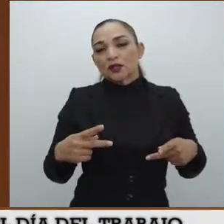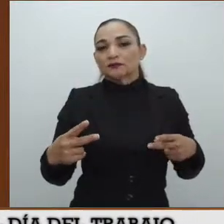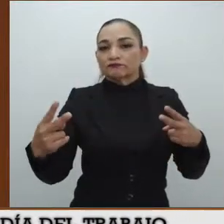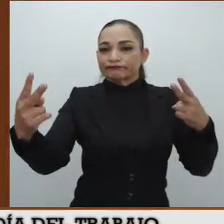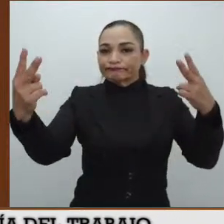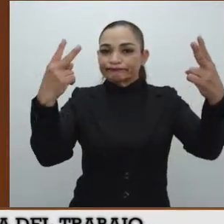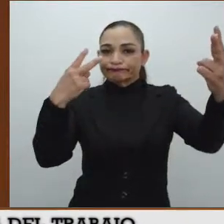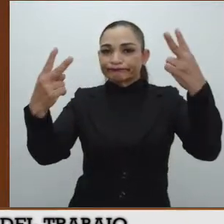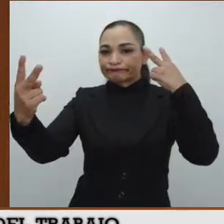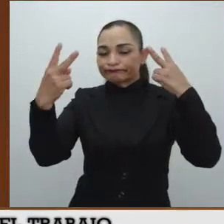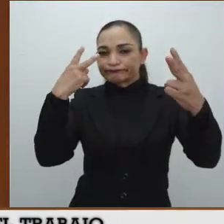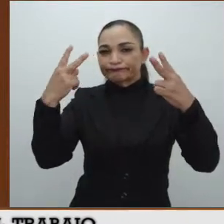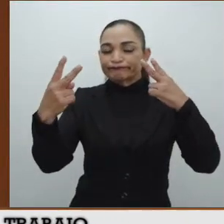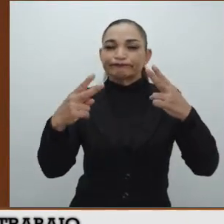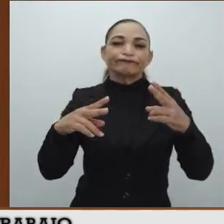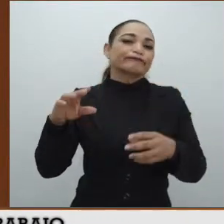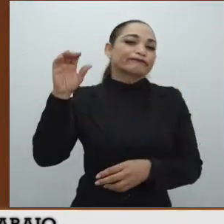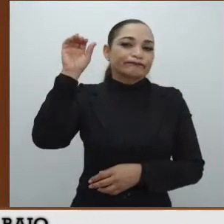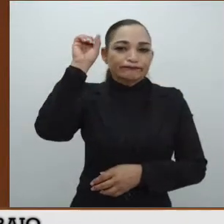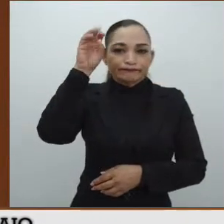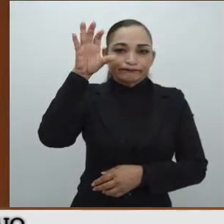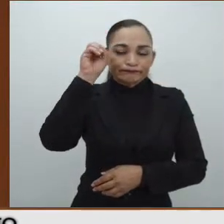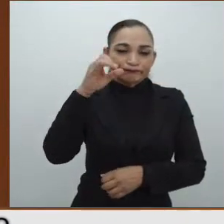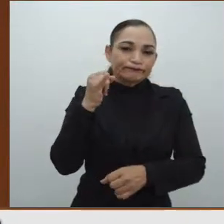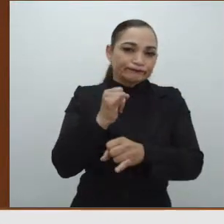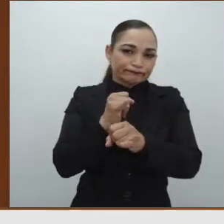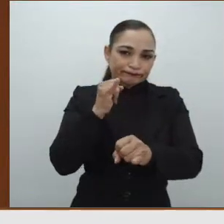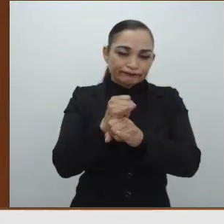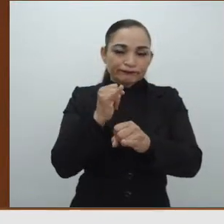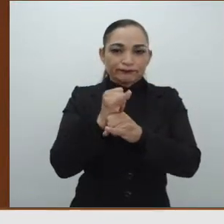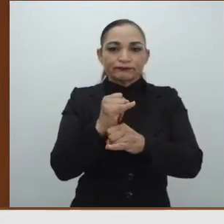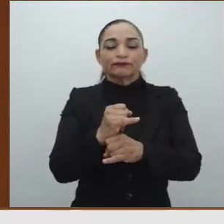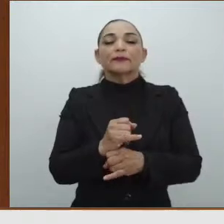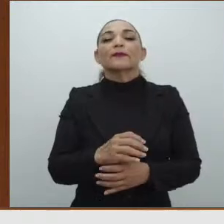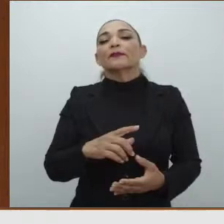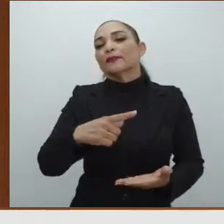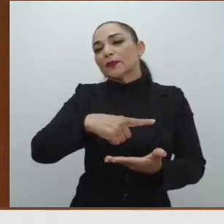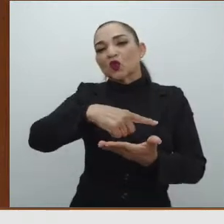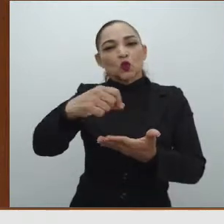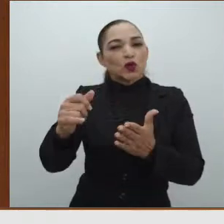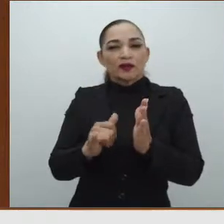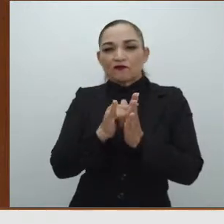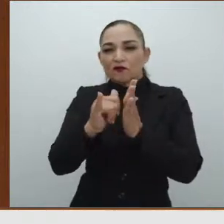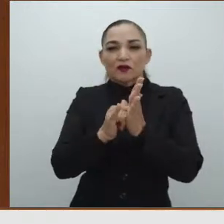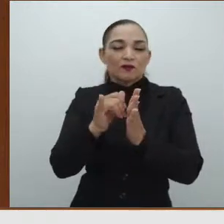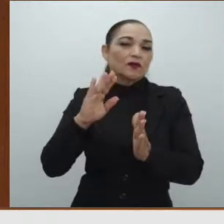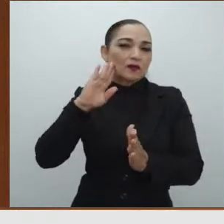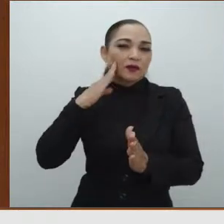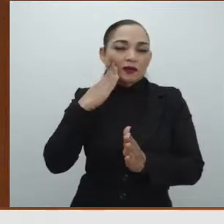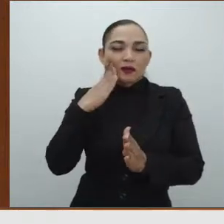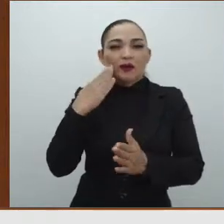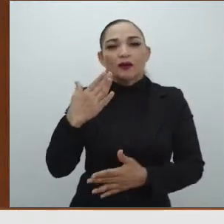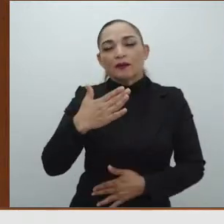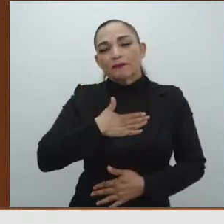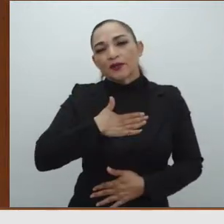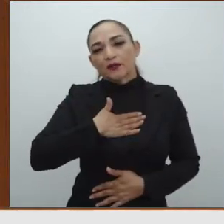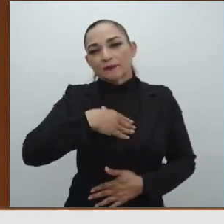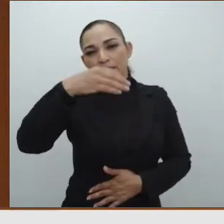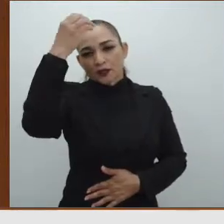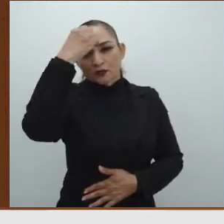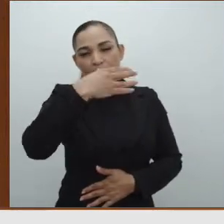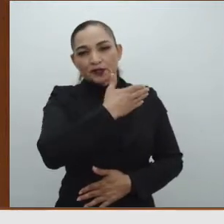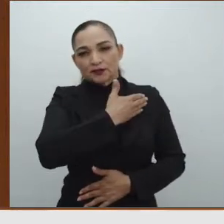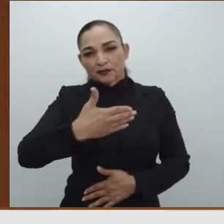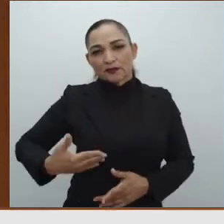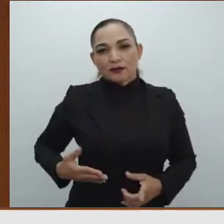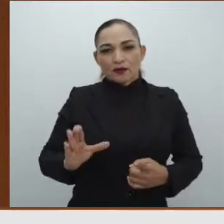las diferentes redes sociales y el motivo de mi posicionamiento el día de hoy es que como presidenta de la